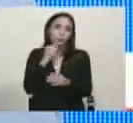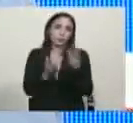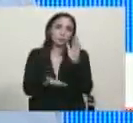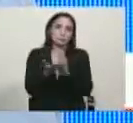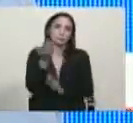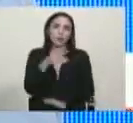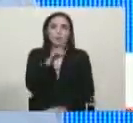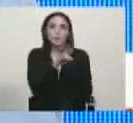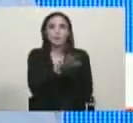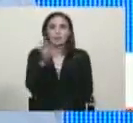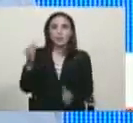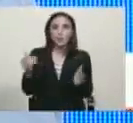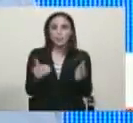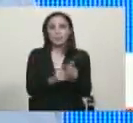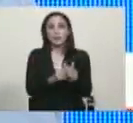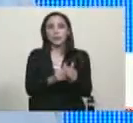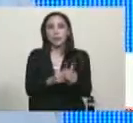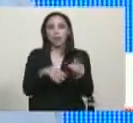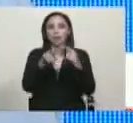de